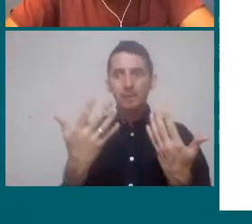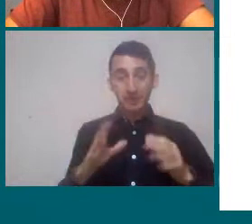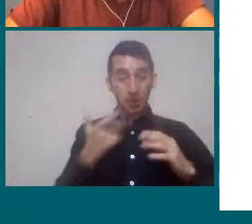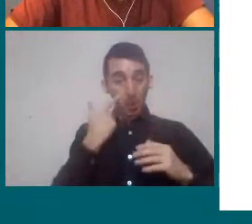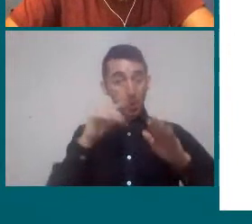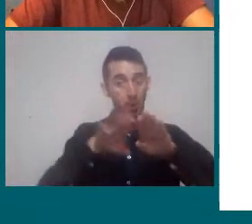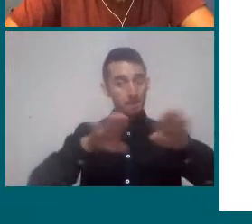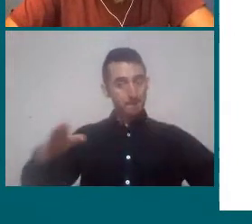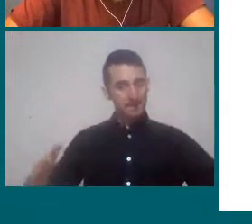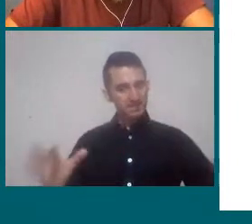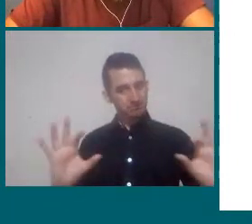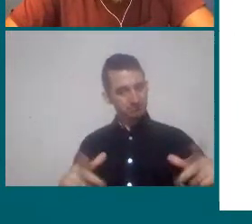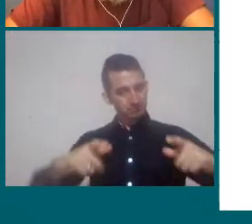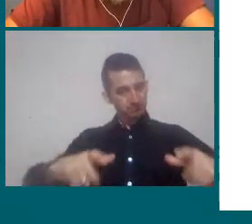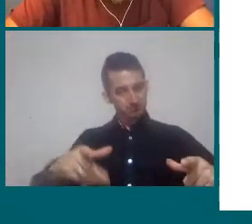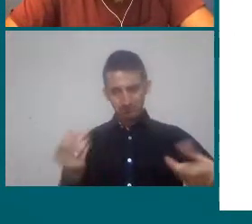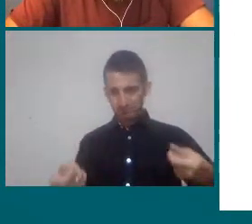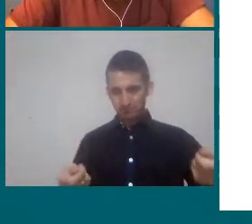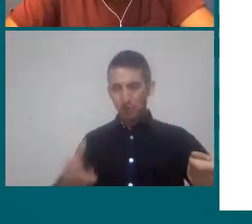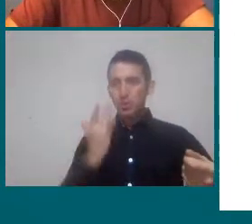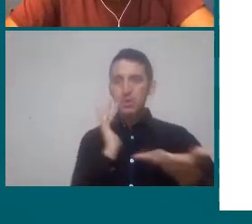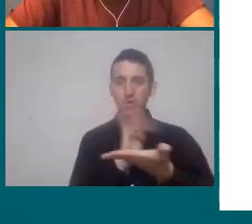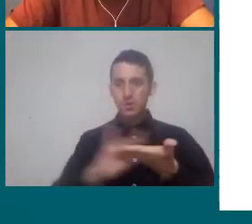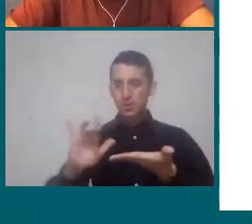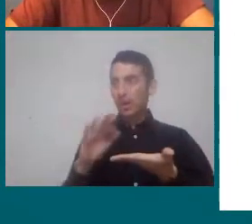mesa, vamos a poner más foco en ayudar